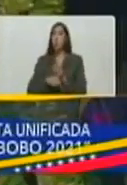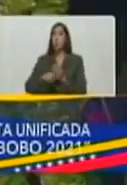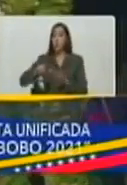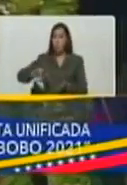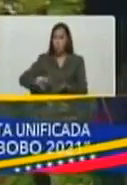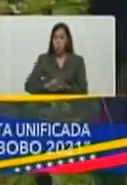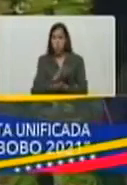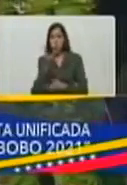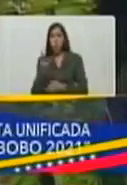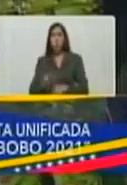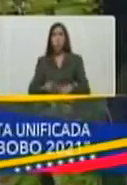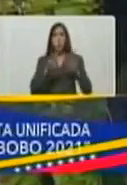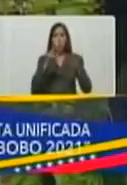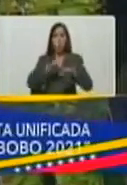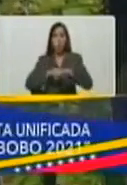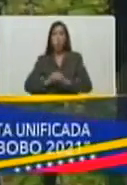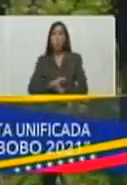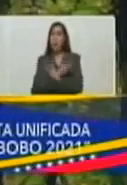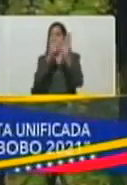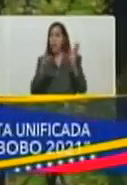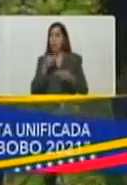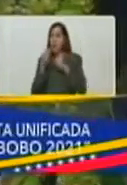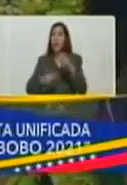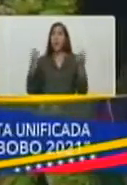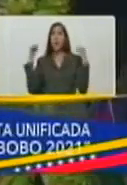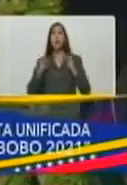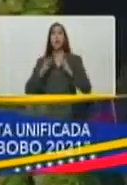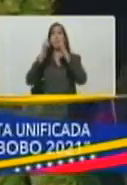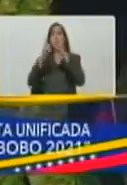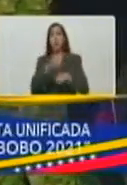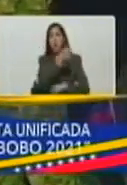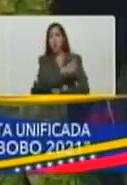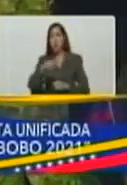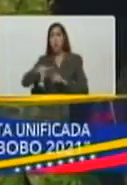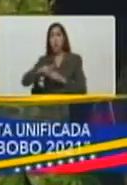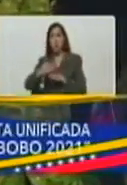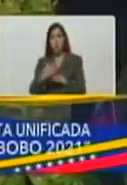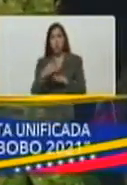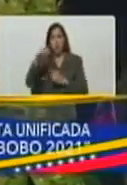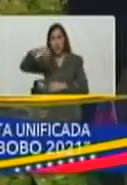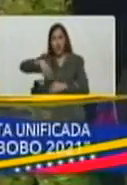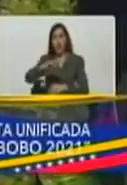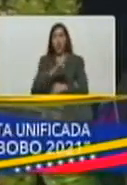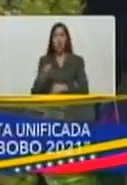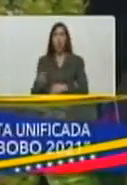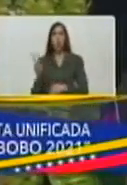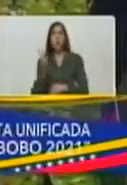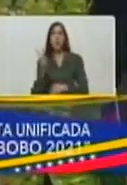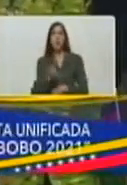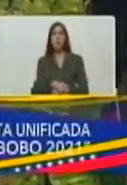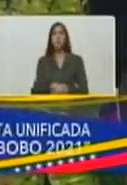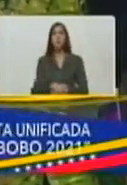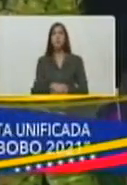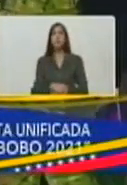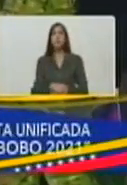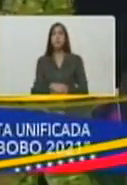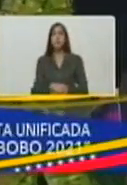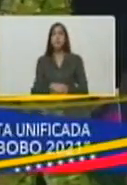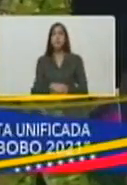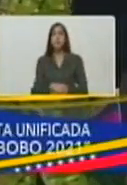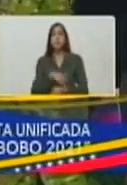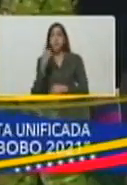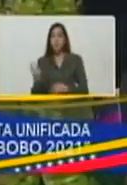8 de la mañana impartir la orden de operaciones de cada una de las situaciones que se iban a dar aquí en el territorio, involucrado